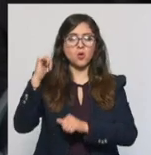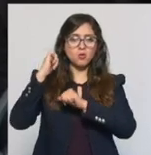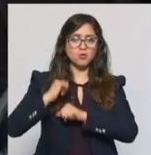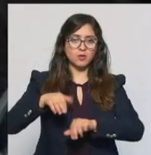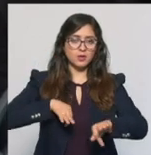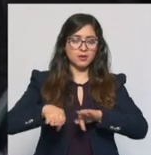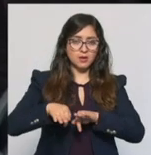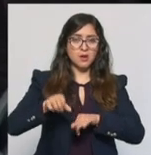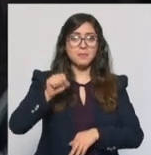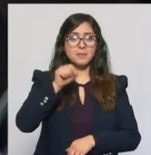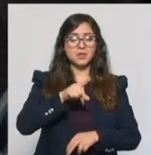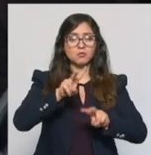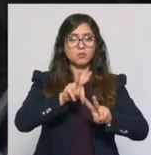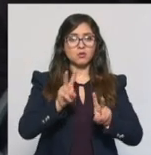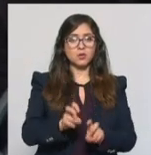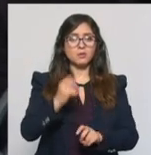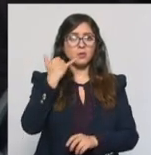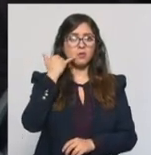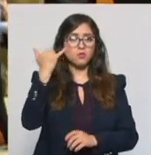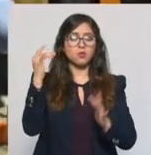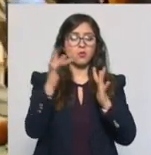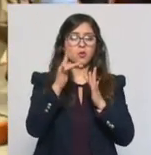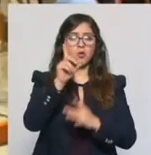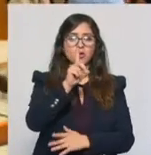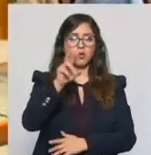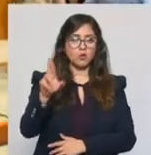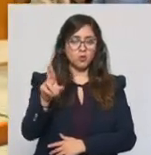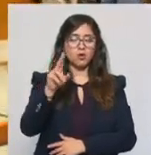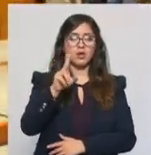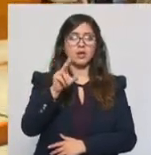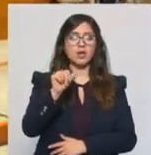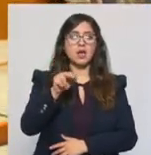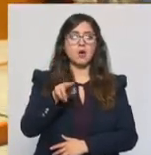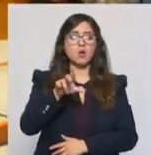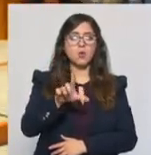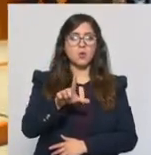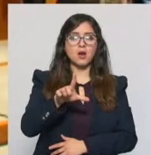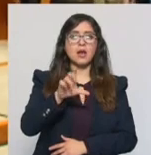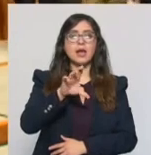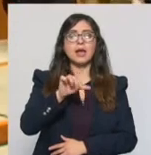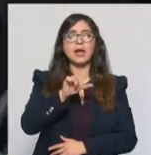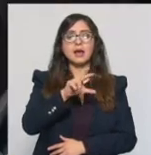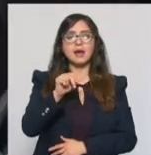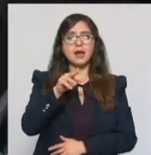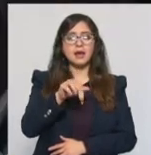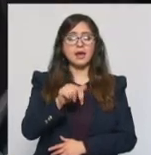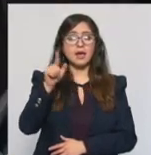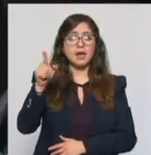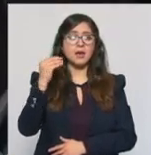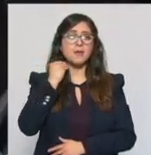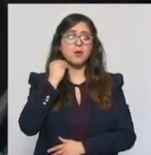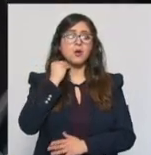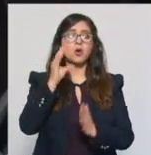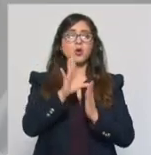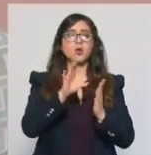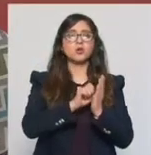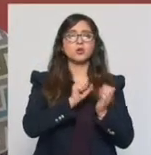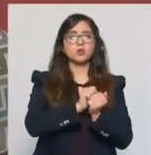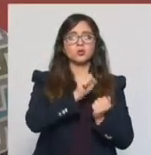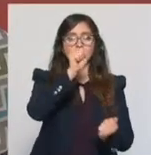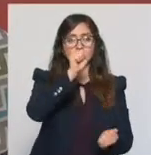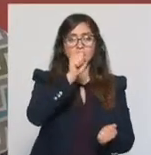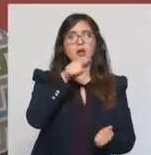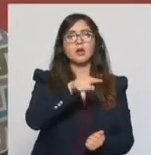Para hablarnos de este tema tenemos en la línea telefónica al doctor Raúl Carranca Rivas. Él es abogado constitucionalista. Doctor Raúl, ¿cómo